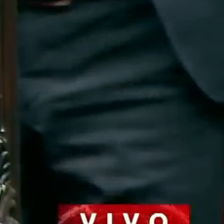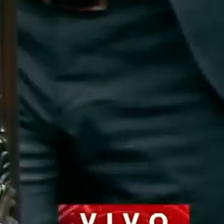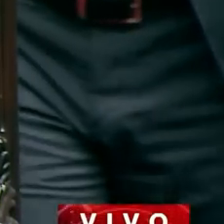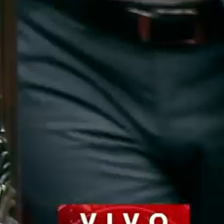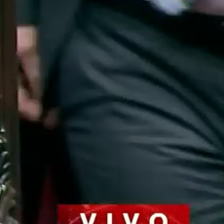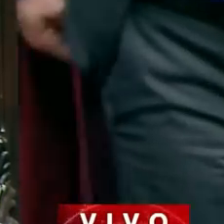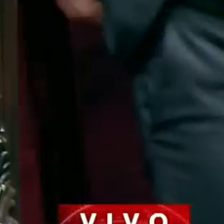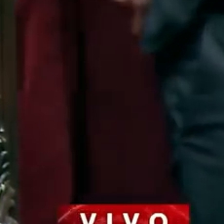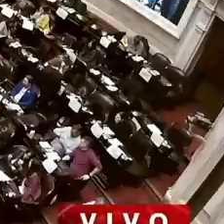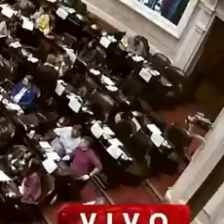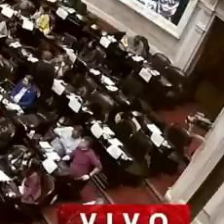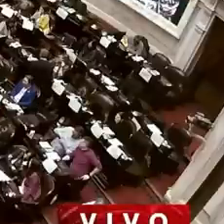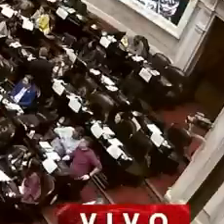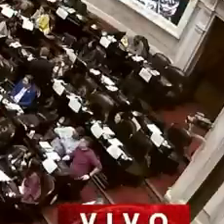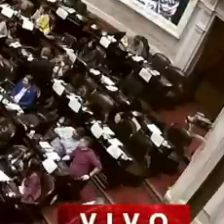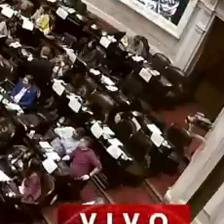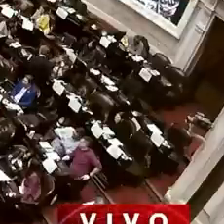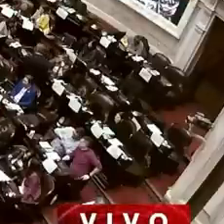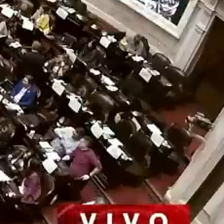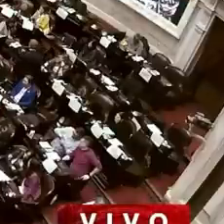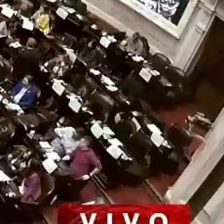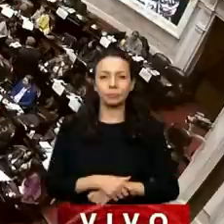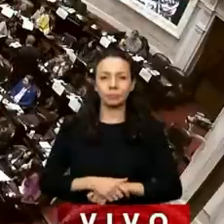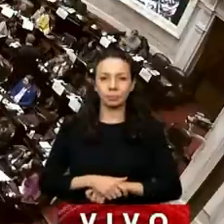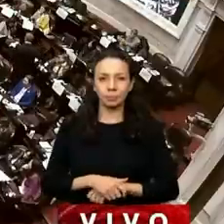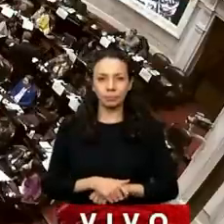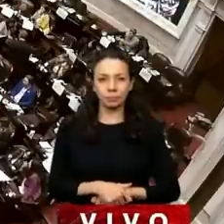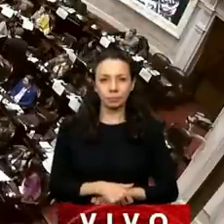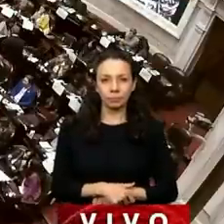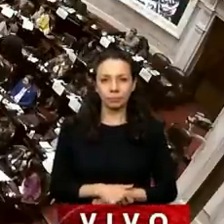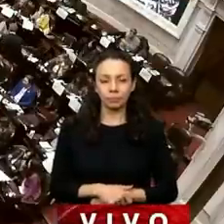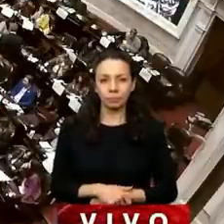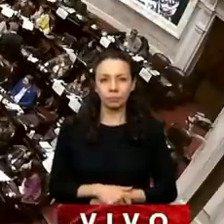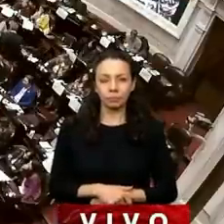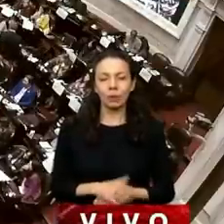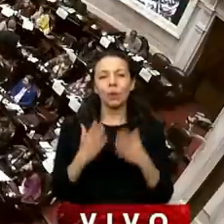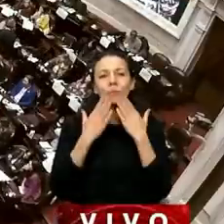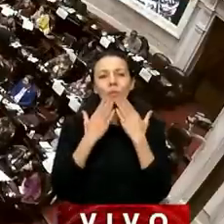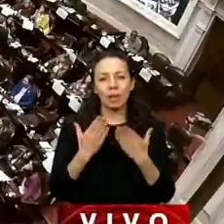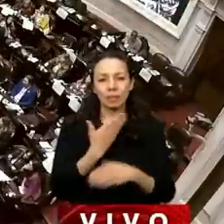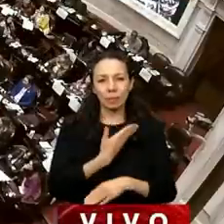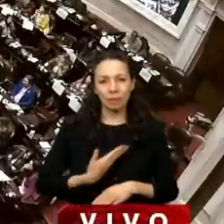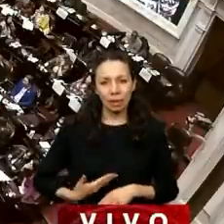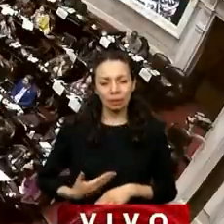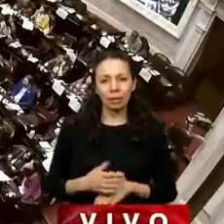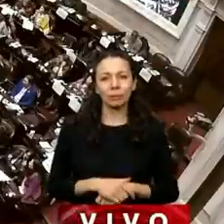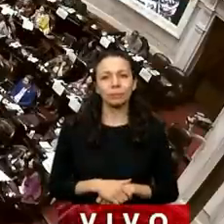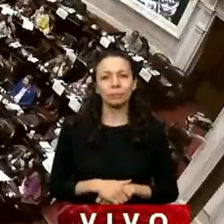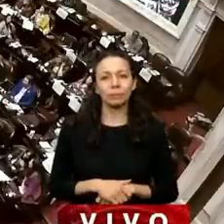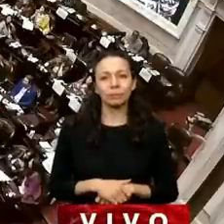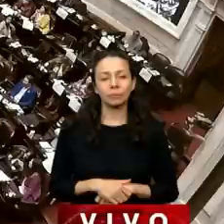en uso de la palabra. Muchísimas gracias, señora Presidenta. Bueno, en primer lugar, yo